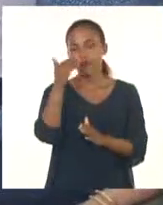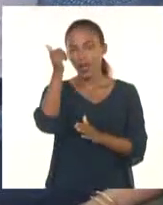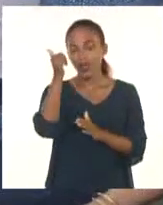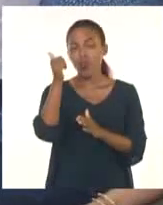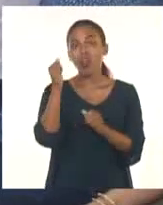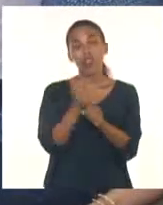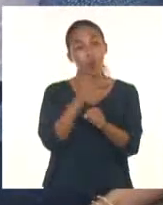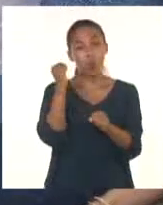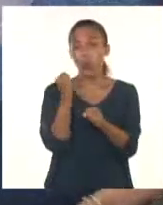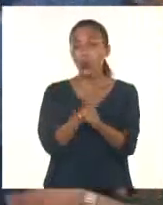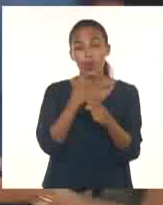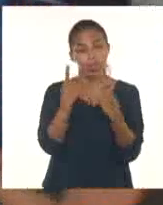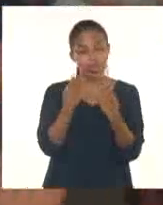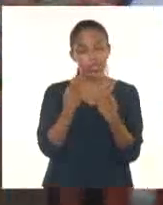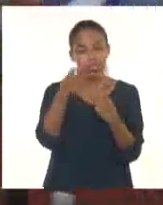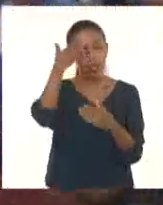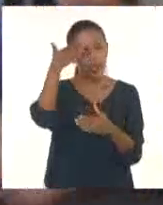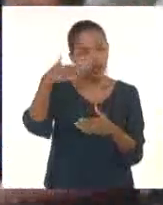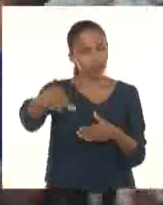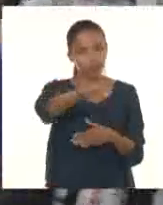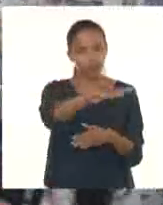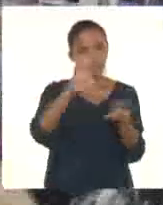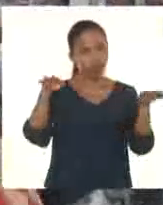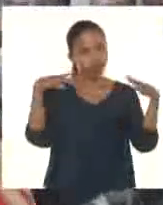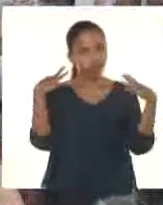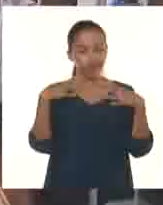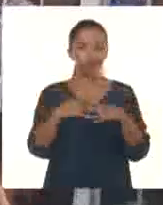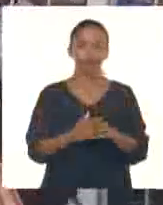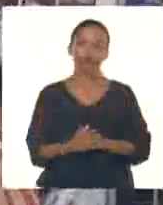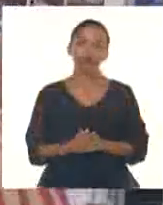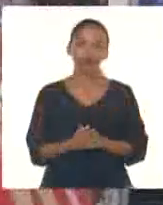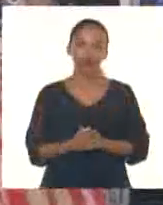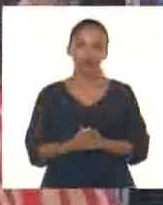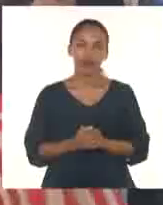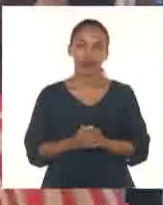hay que trabajar duro. Muchas gracias a todos. Héctor Martínez, Canal Cubano de Noticias.